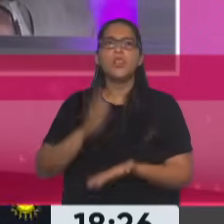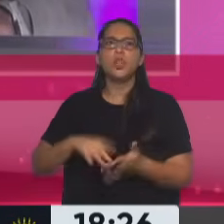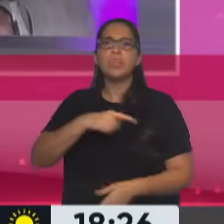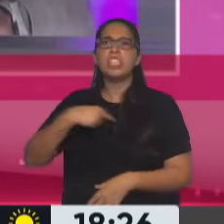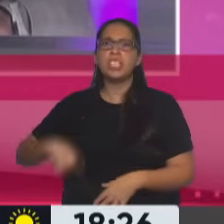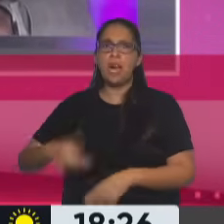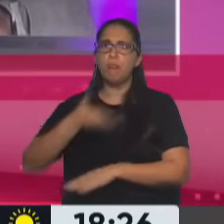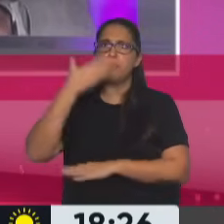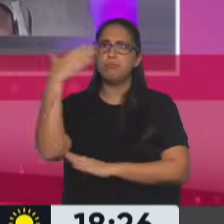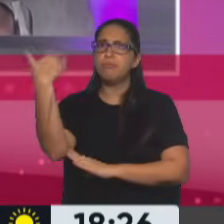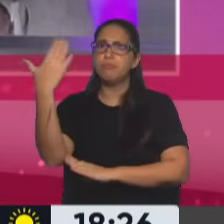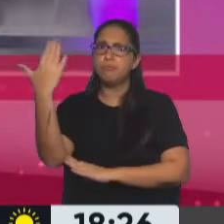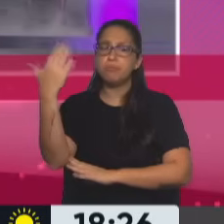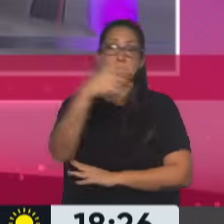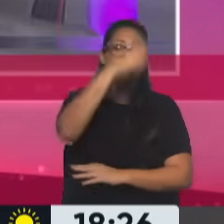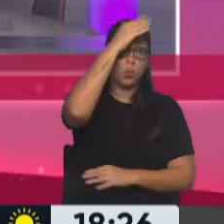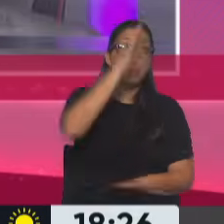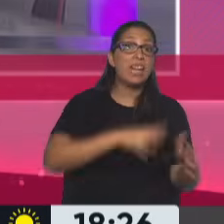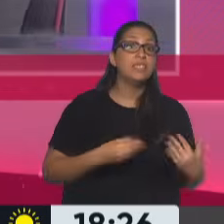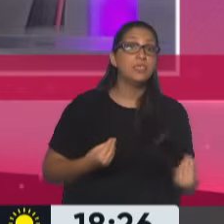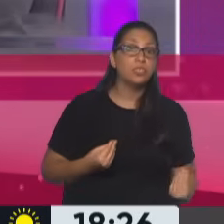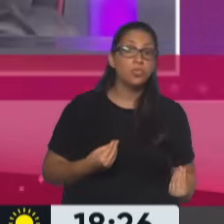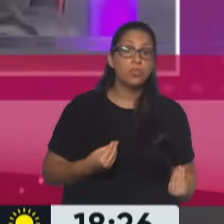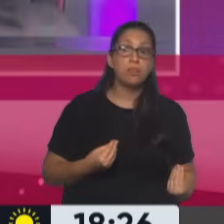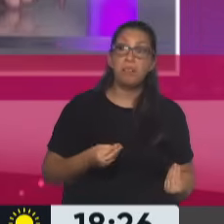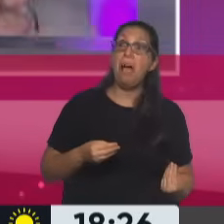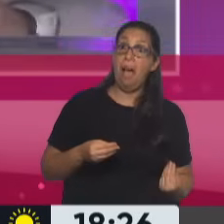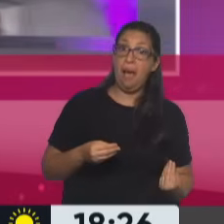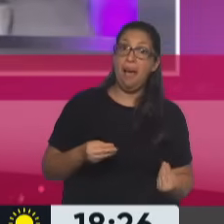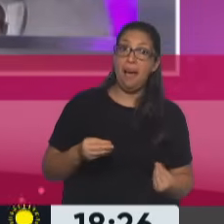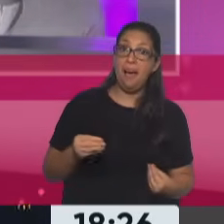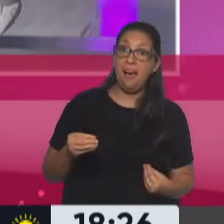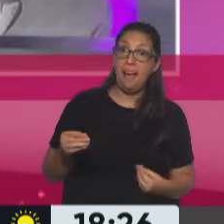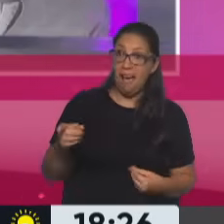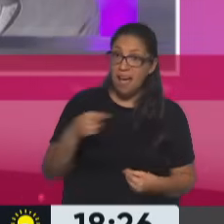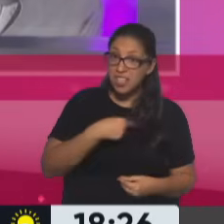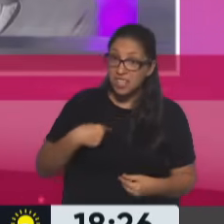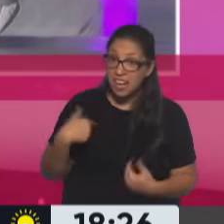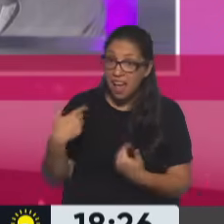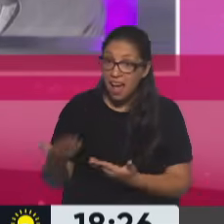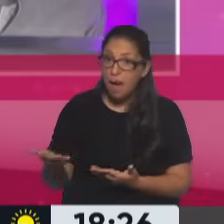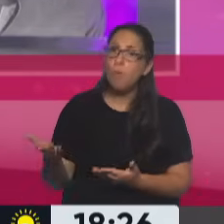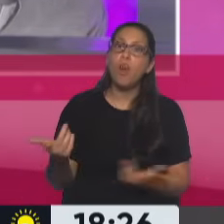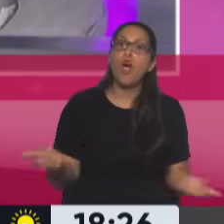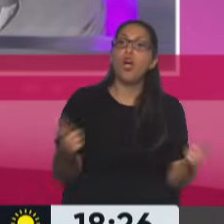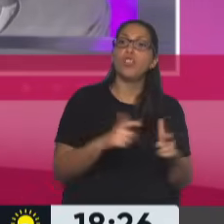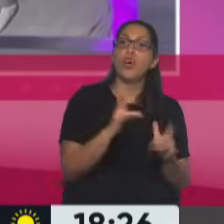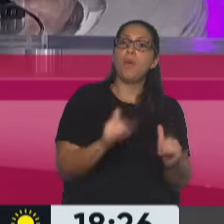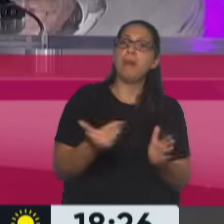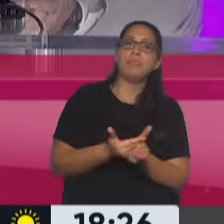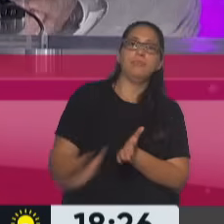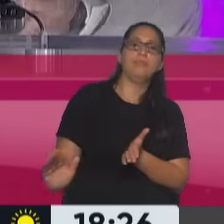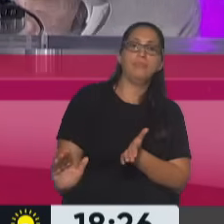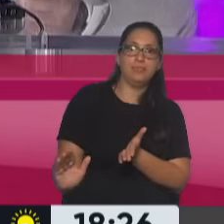un discurso. Sí. ¿Qué hizo Donald Trump? Le dijo, te retiro la invitación al Consejo de la Paz. Juan, y Carney